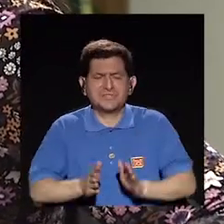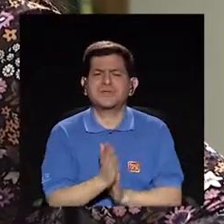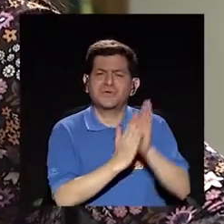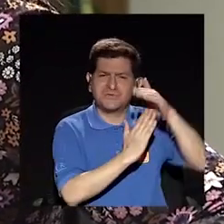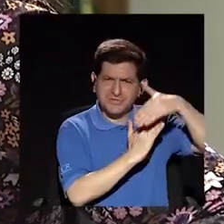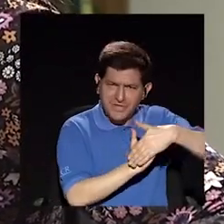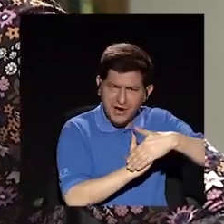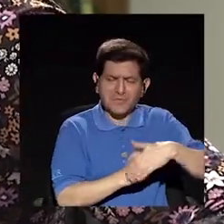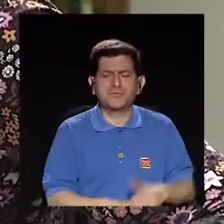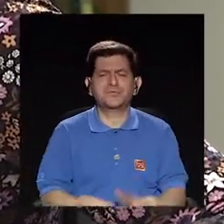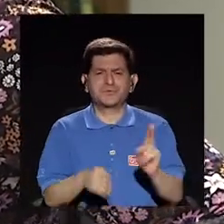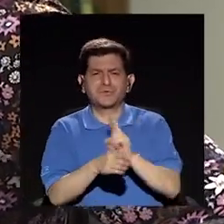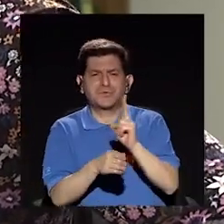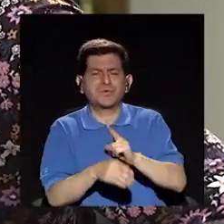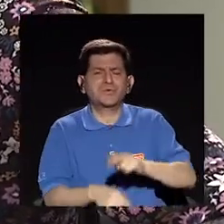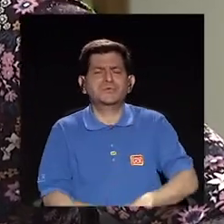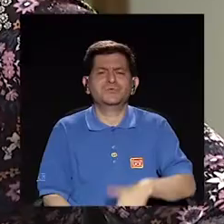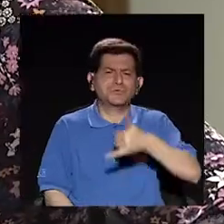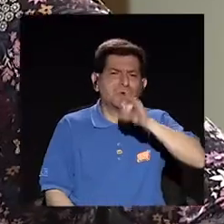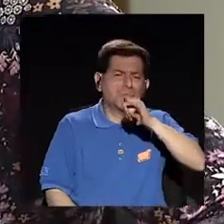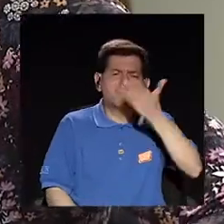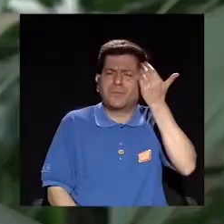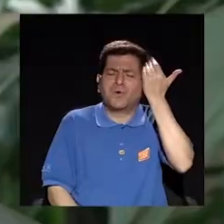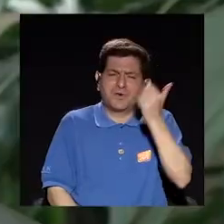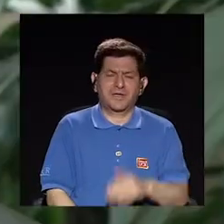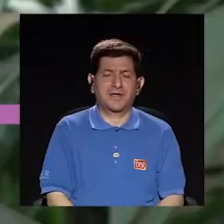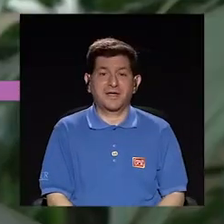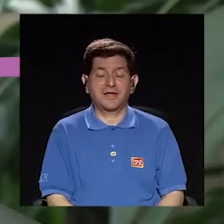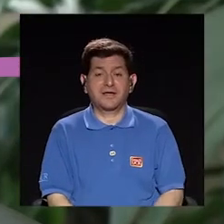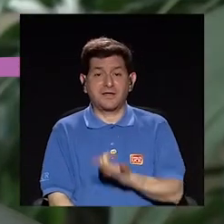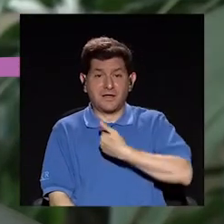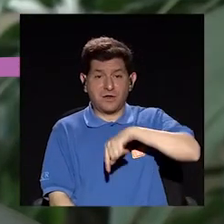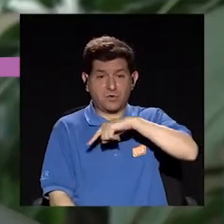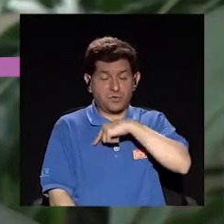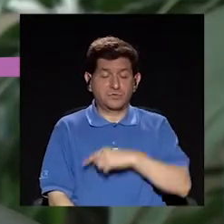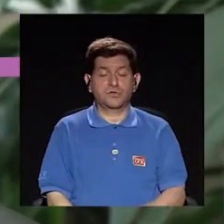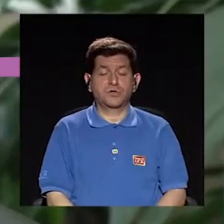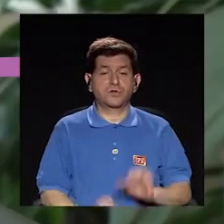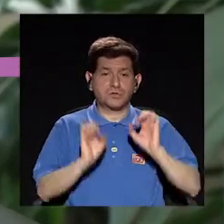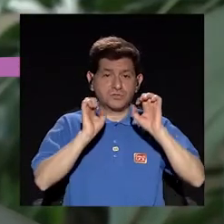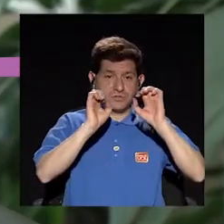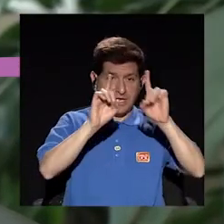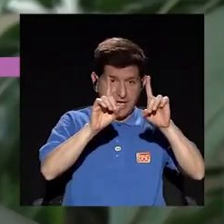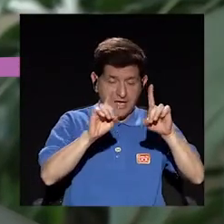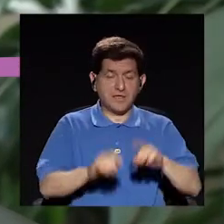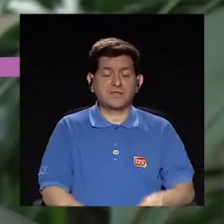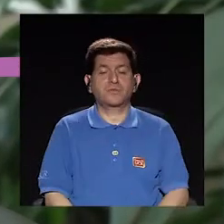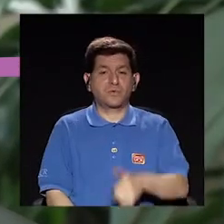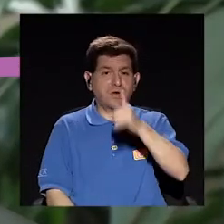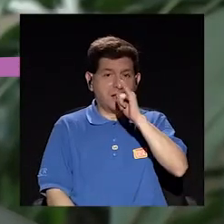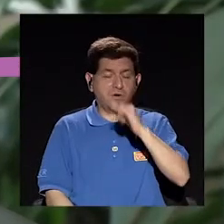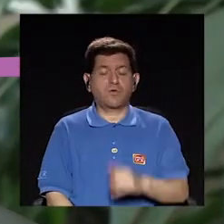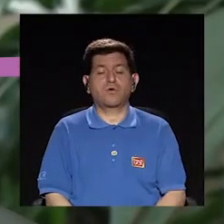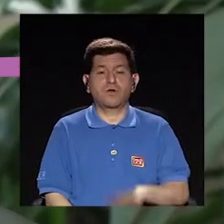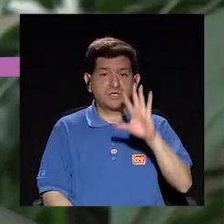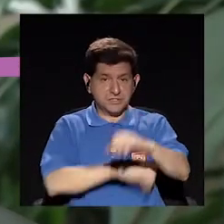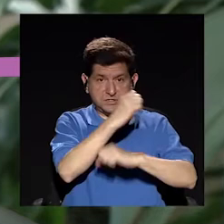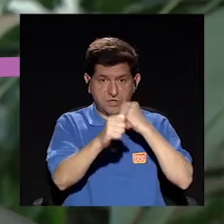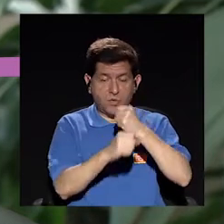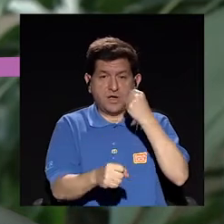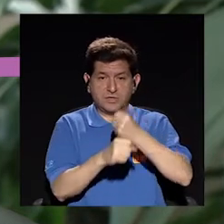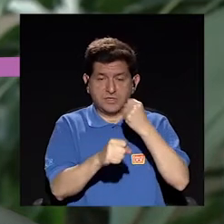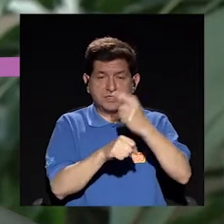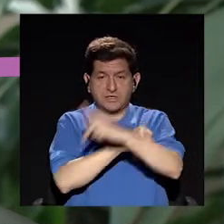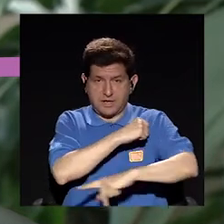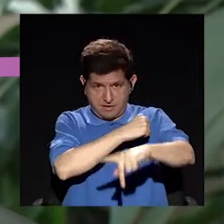del abuso del consumo de licor, de alcohol? Realmente nosotros en Educa Alcohol, en estos 5 años que tenemos de trabajar acá en